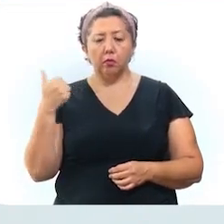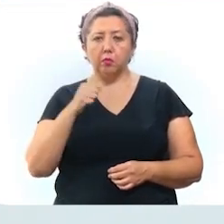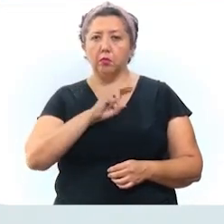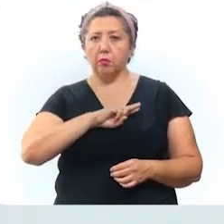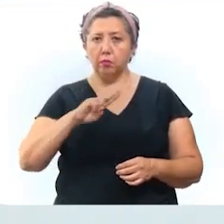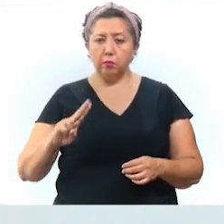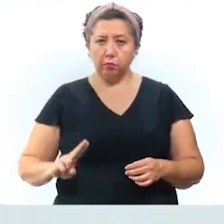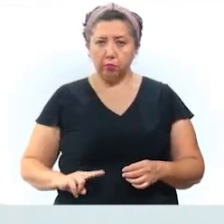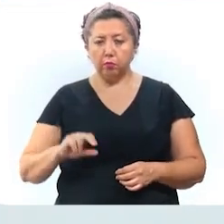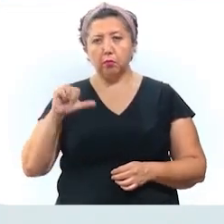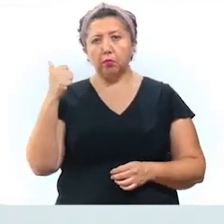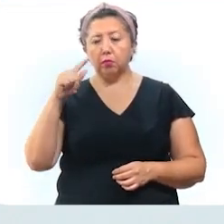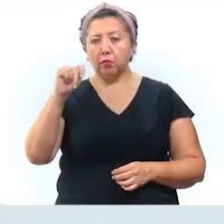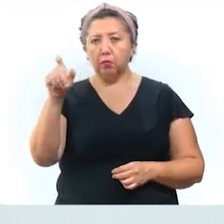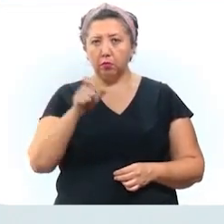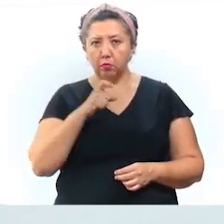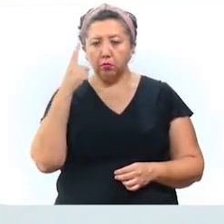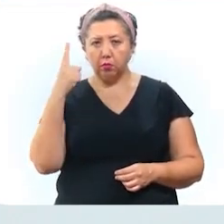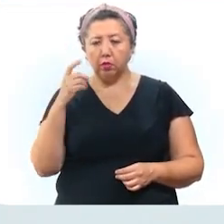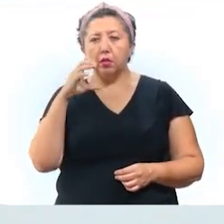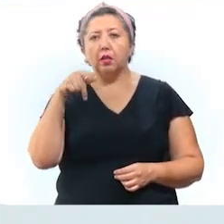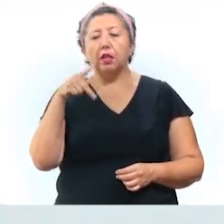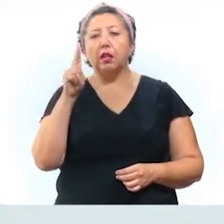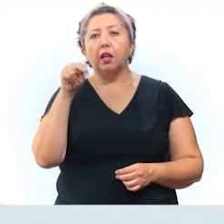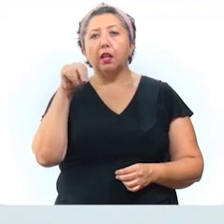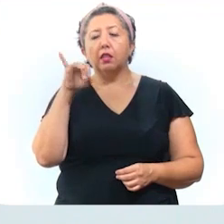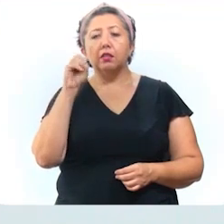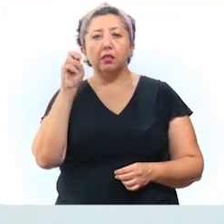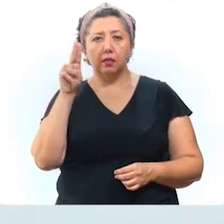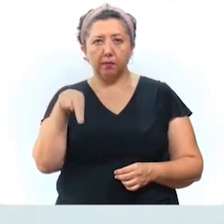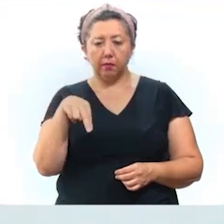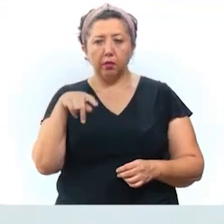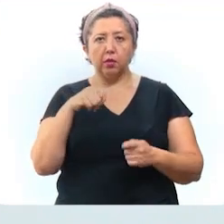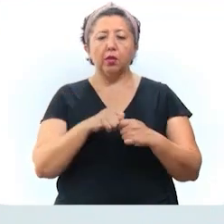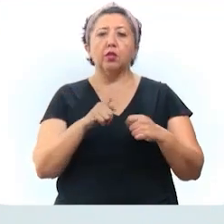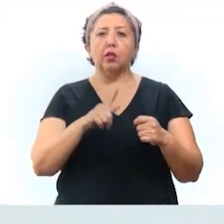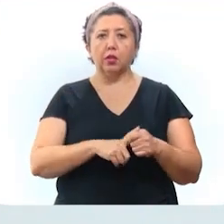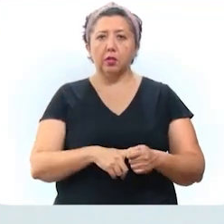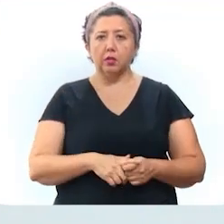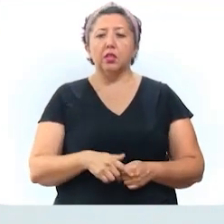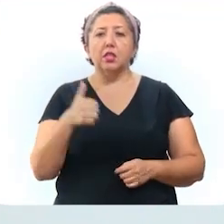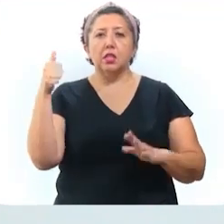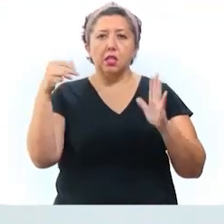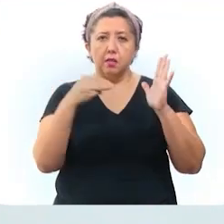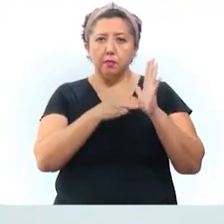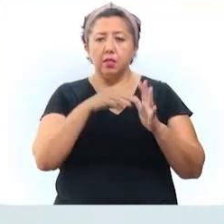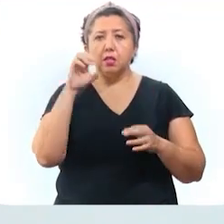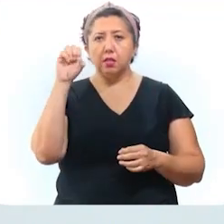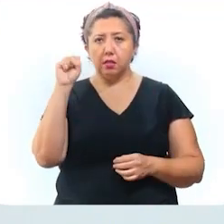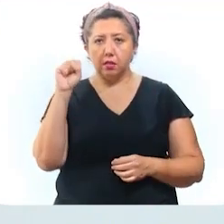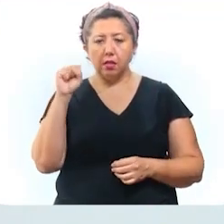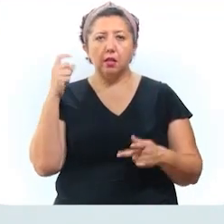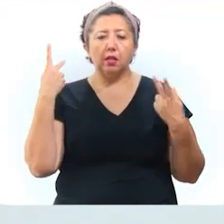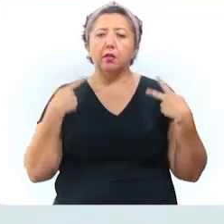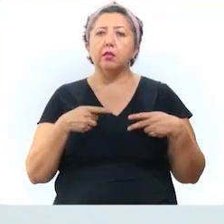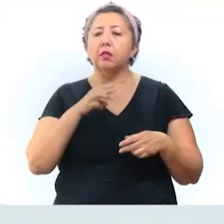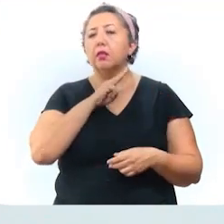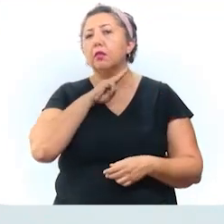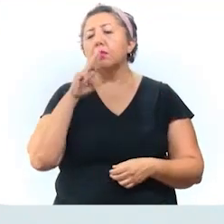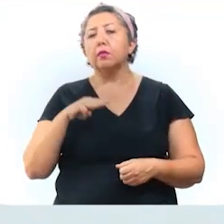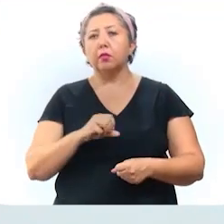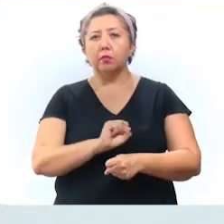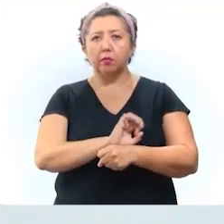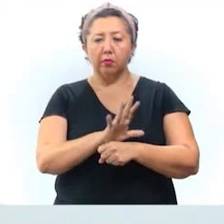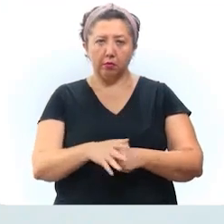Umán, 1 en Tecash y 1 en Canacín. En total son 6.060 las personas fallecidas a causa